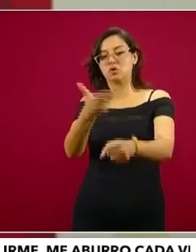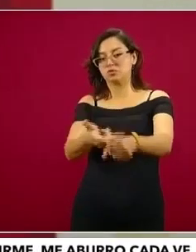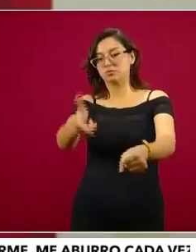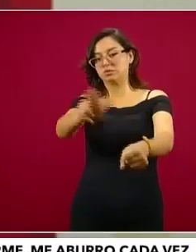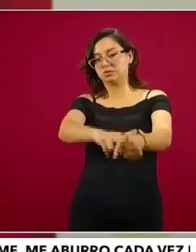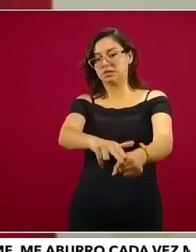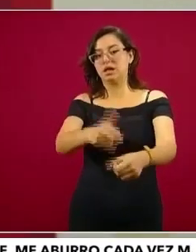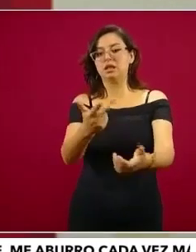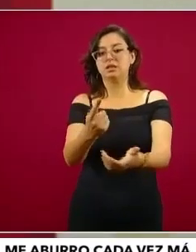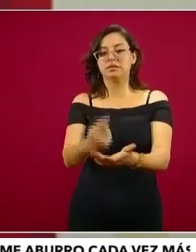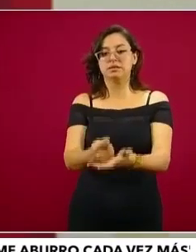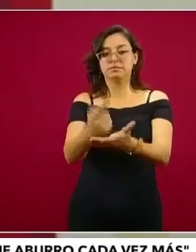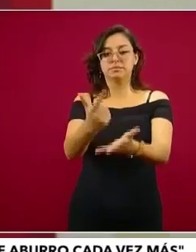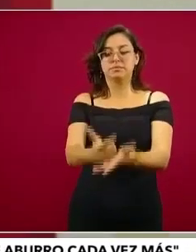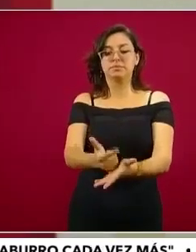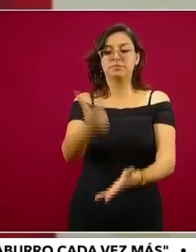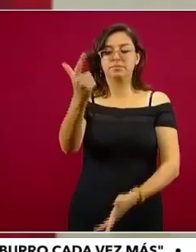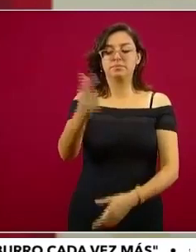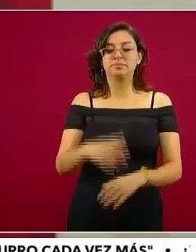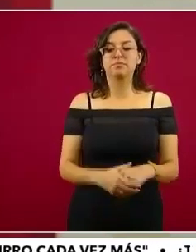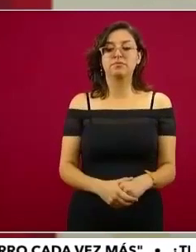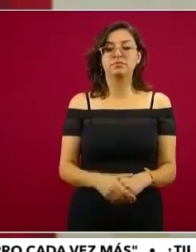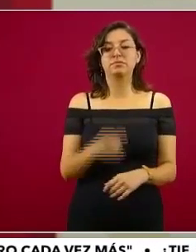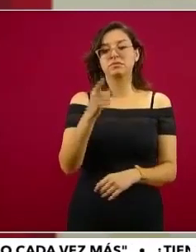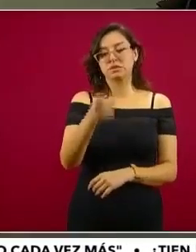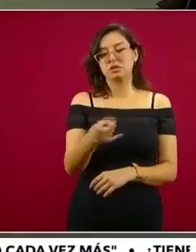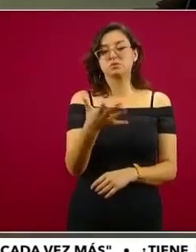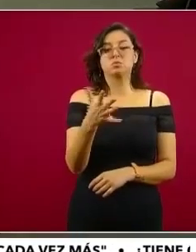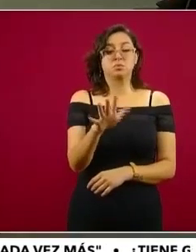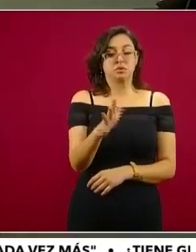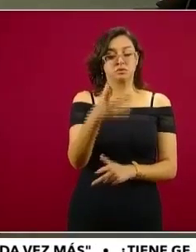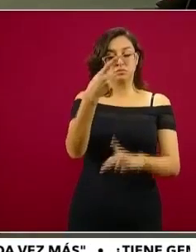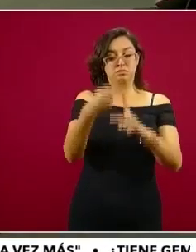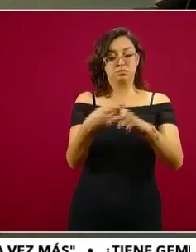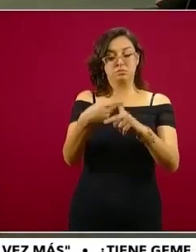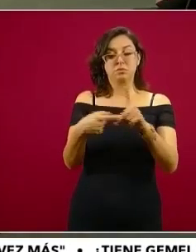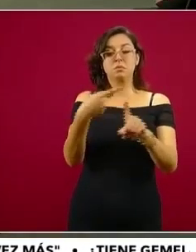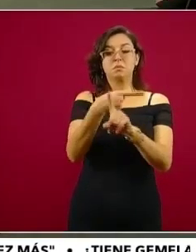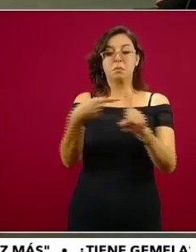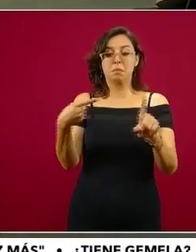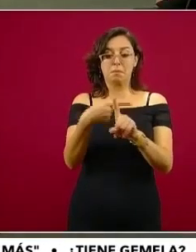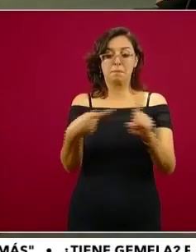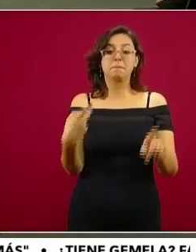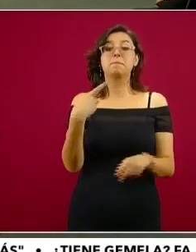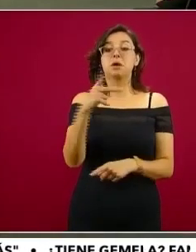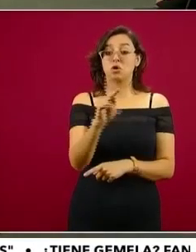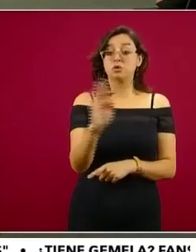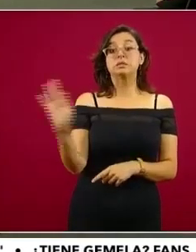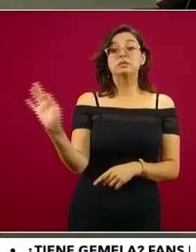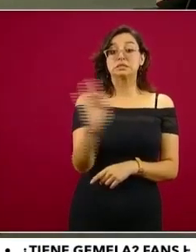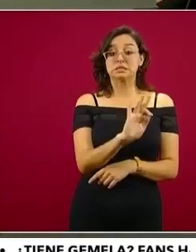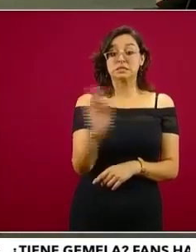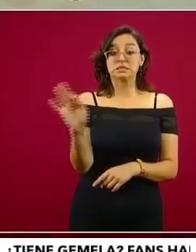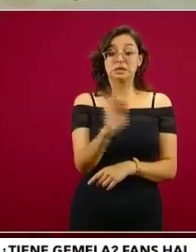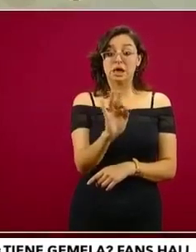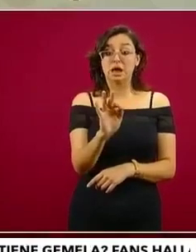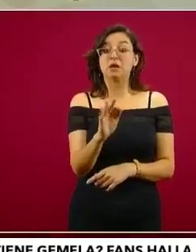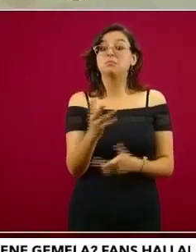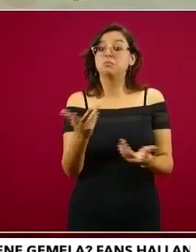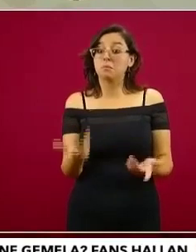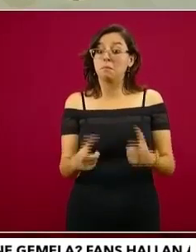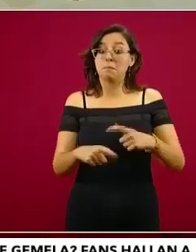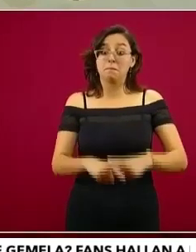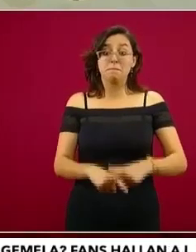terapias intensivas. Ahora, esta es la predicción media, pero como usted bien señala, tenemos un intervalo donde